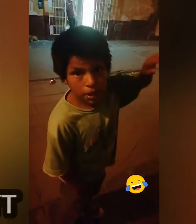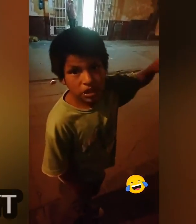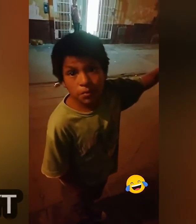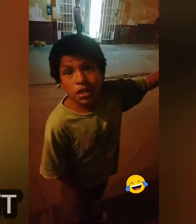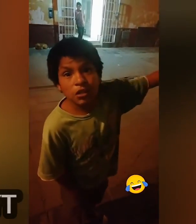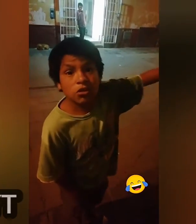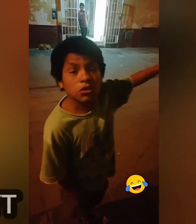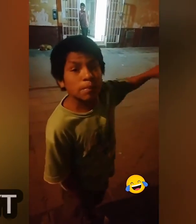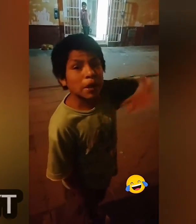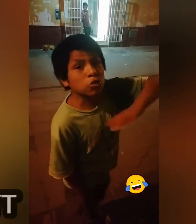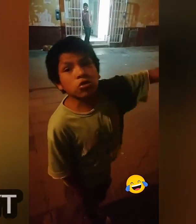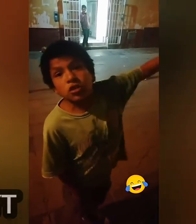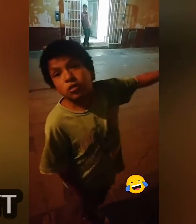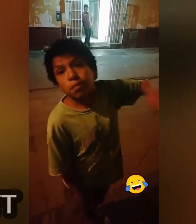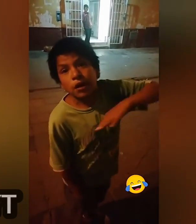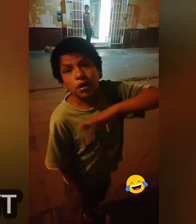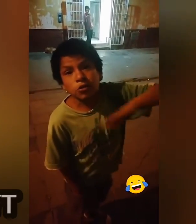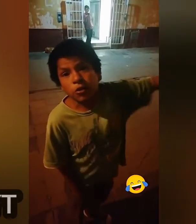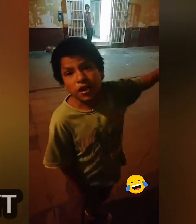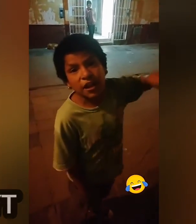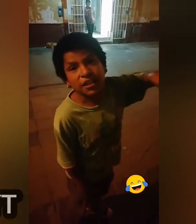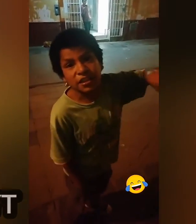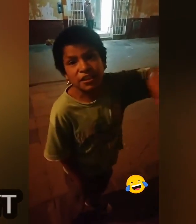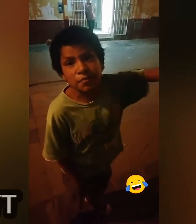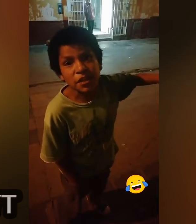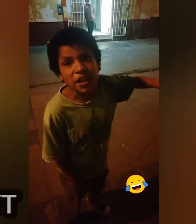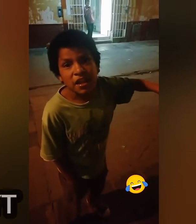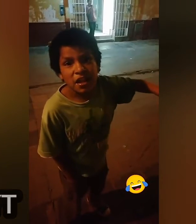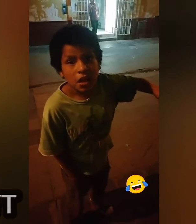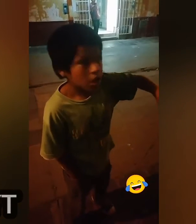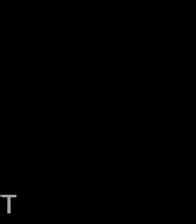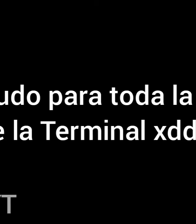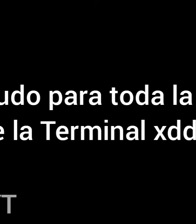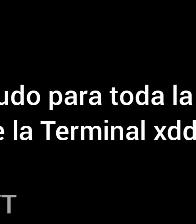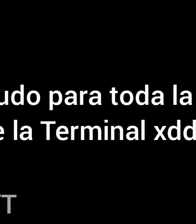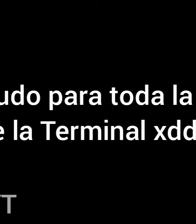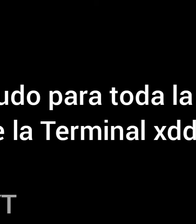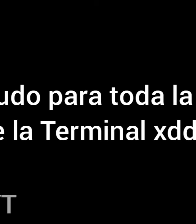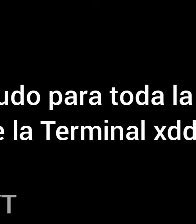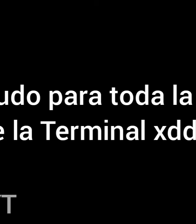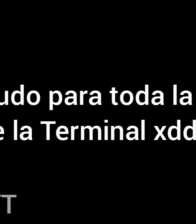publicas para terminar drone, para toda la gente de terminal. Ya